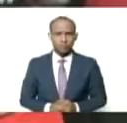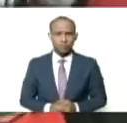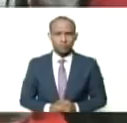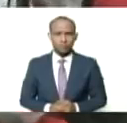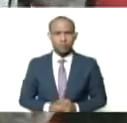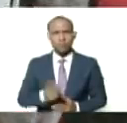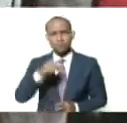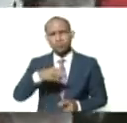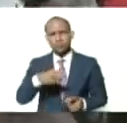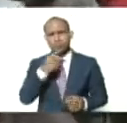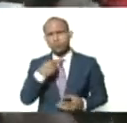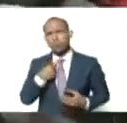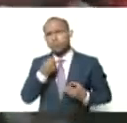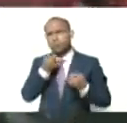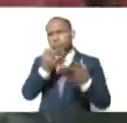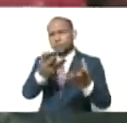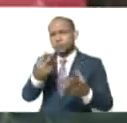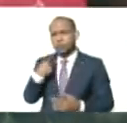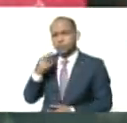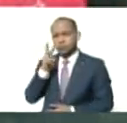siguiente comentario. Yo estaba viendo